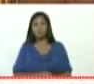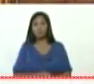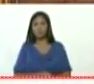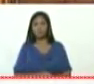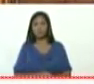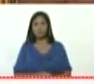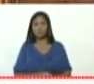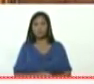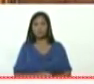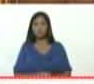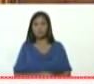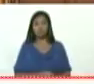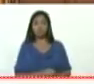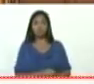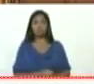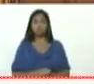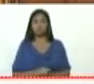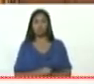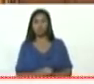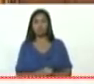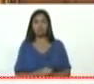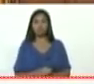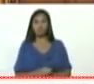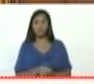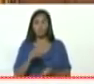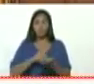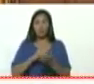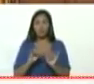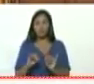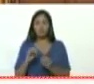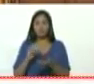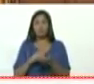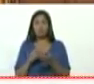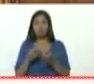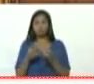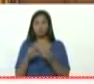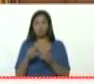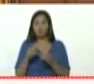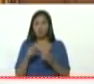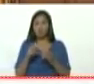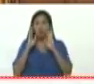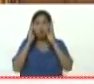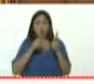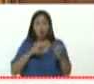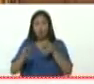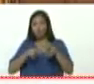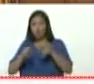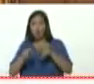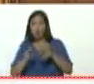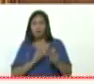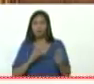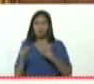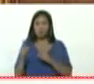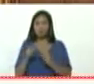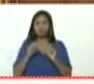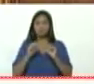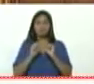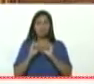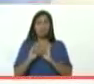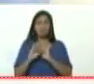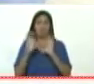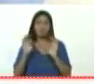como él controla las llaves del Twitter en Venezuela y pone las tendencias que le da la gana. Dale pues, métele pues, que vas ganando, ¿viste? Sigue así que vas ganando y te